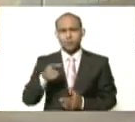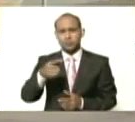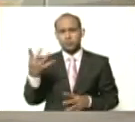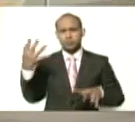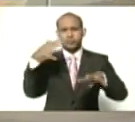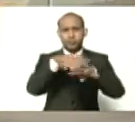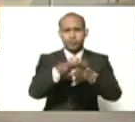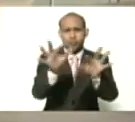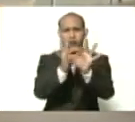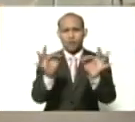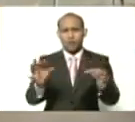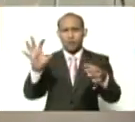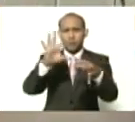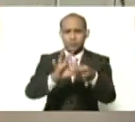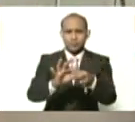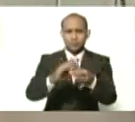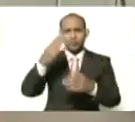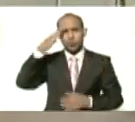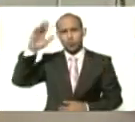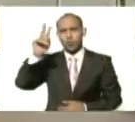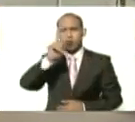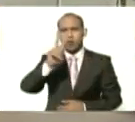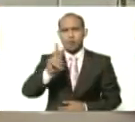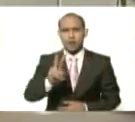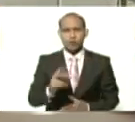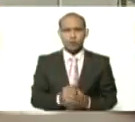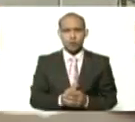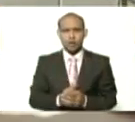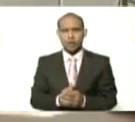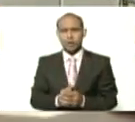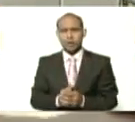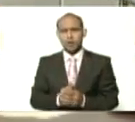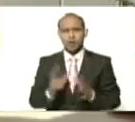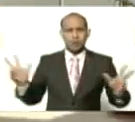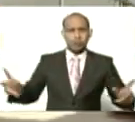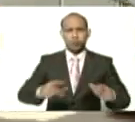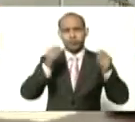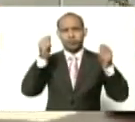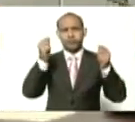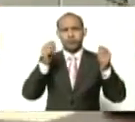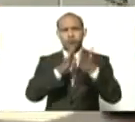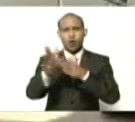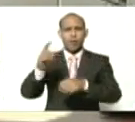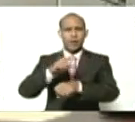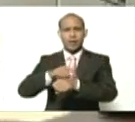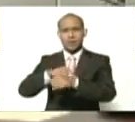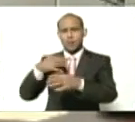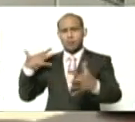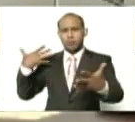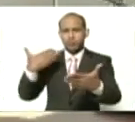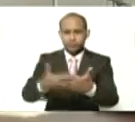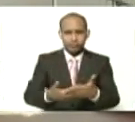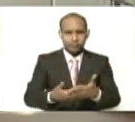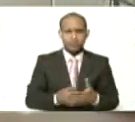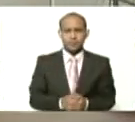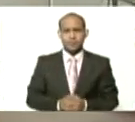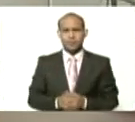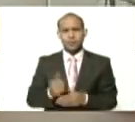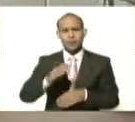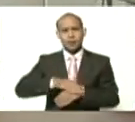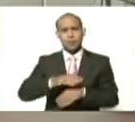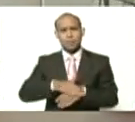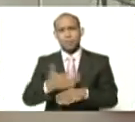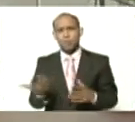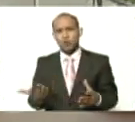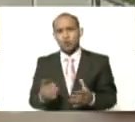de Cooperación Cuba-Venezuela ha vencido la prueba del tiempo, a pesar que no